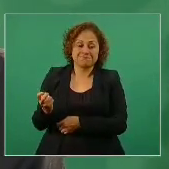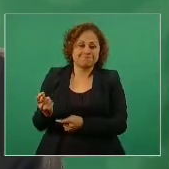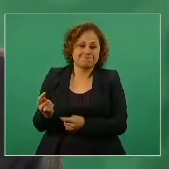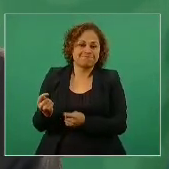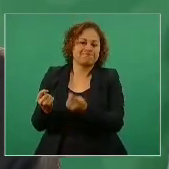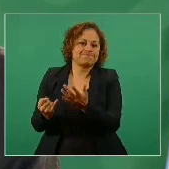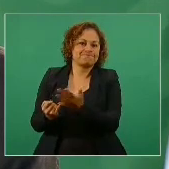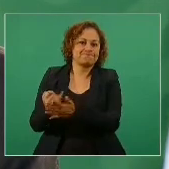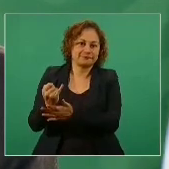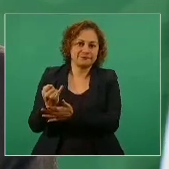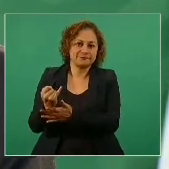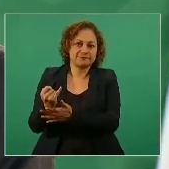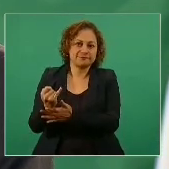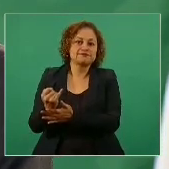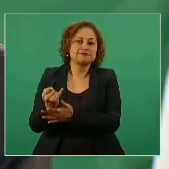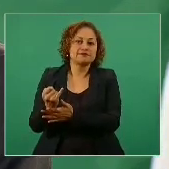arbitrario,